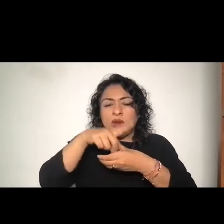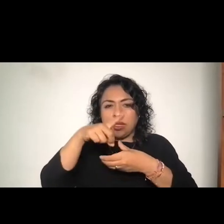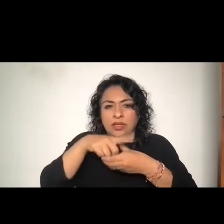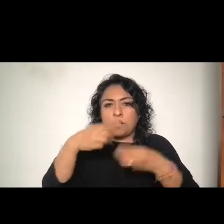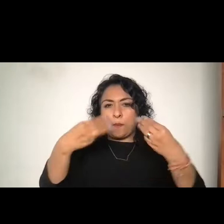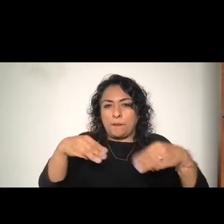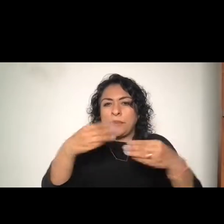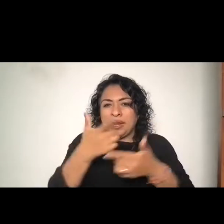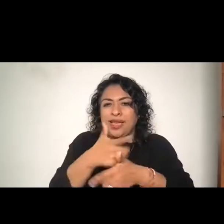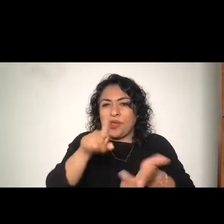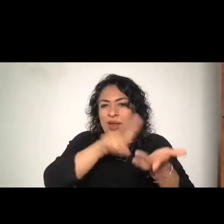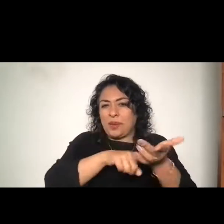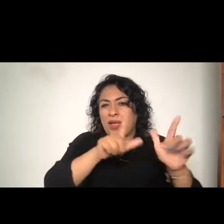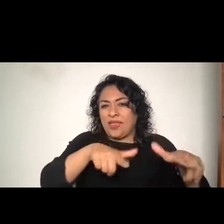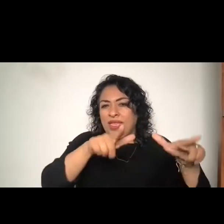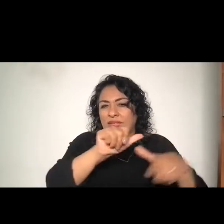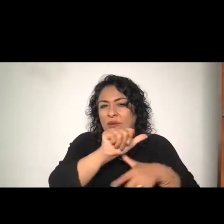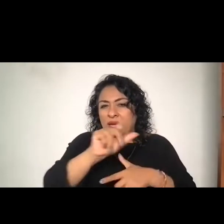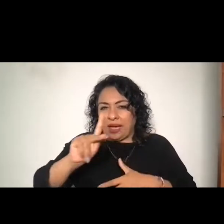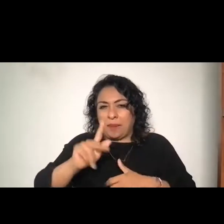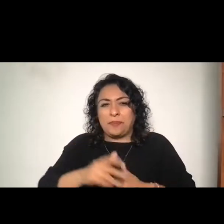Es una